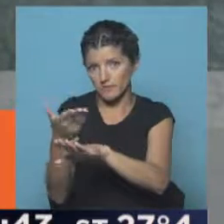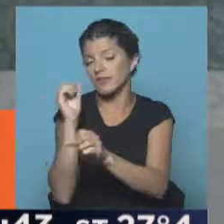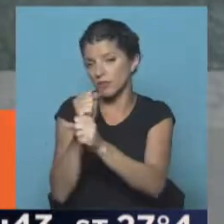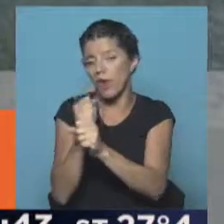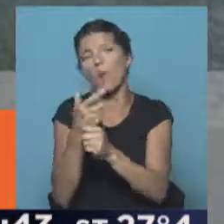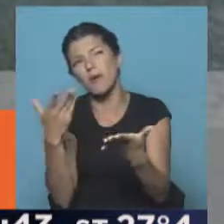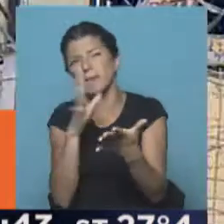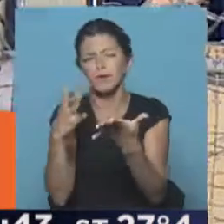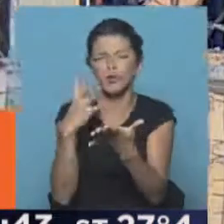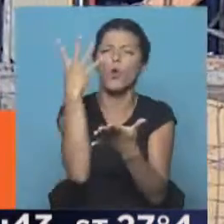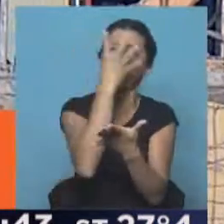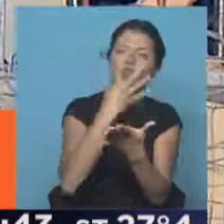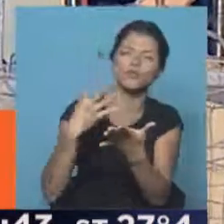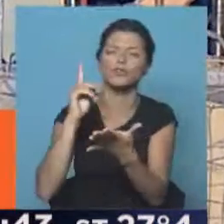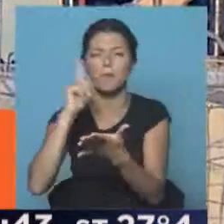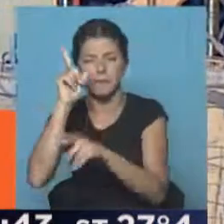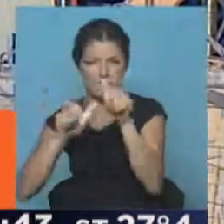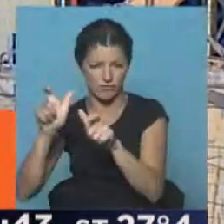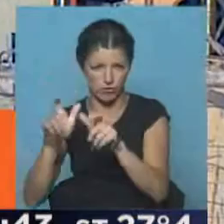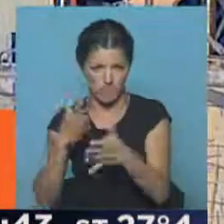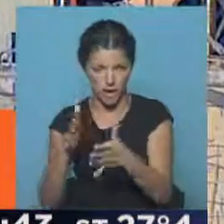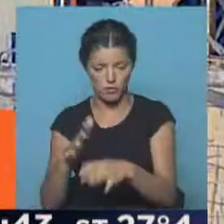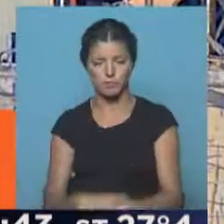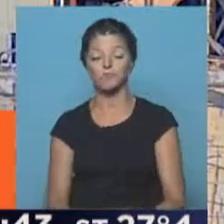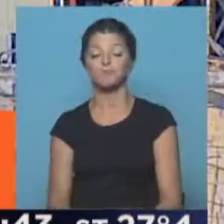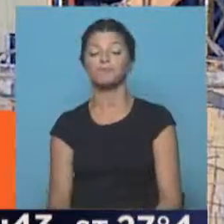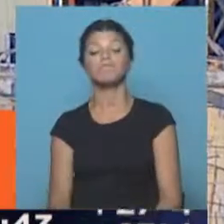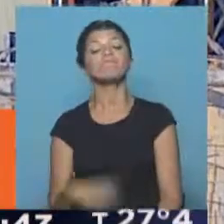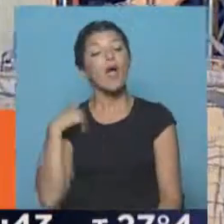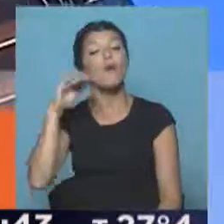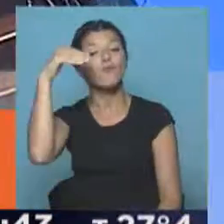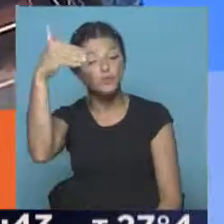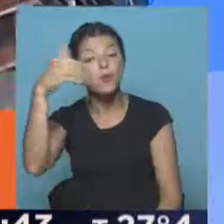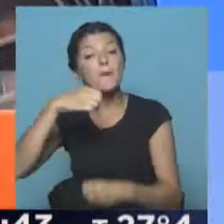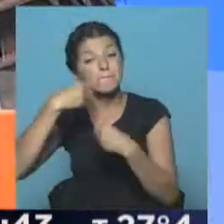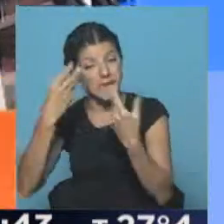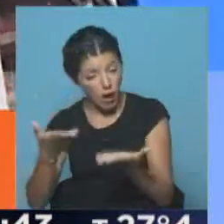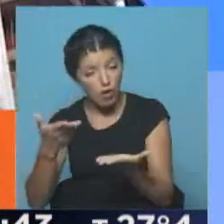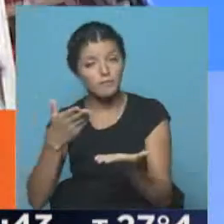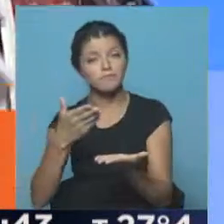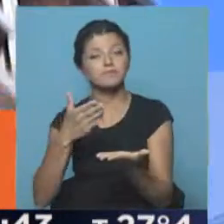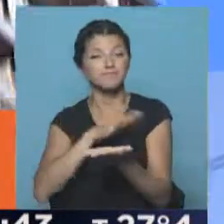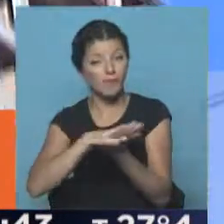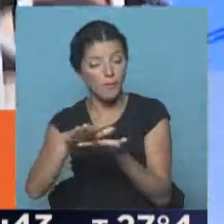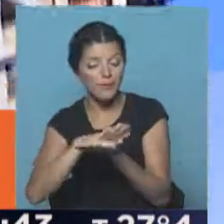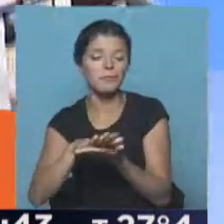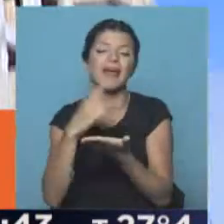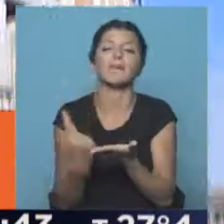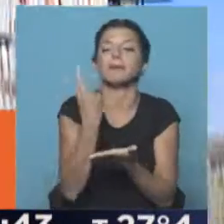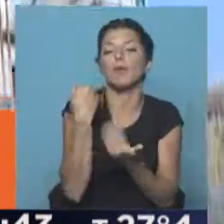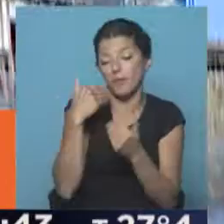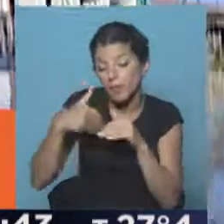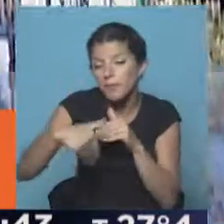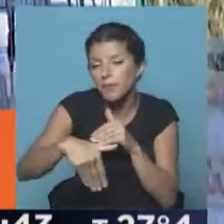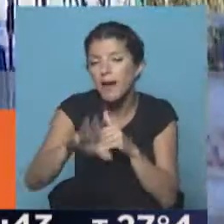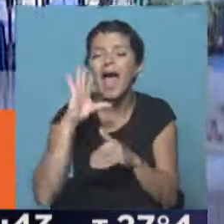unos 400.000 personas. A futuro tenemos un mejor piso para que en primera instancia pueda venir algo que